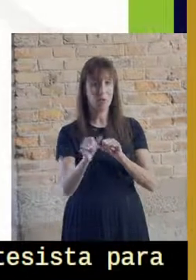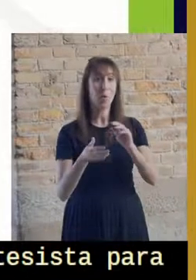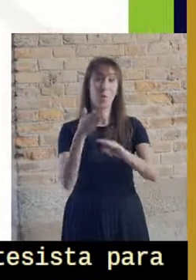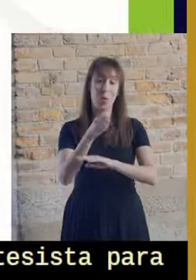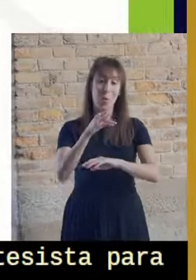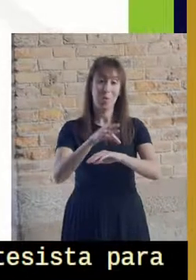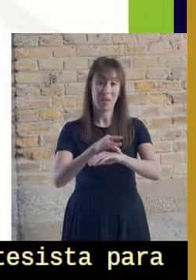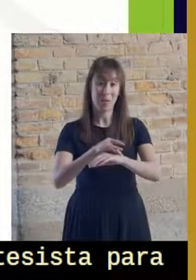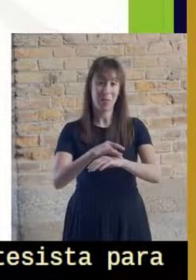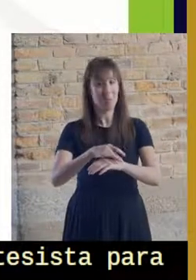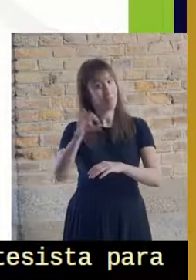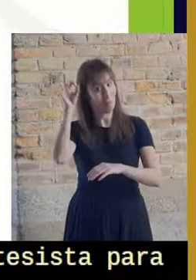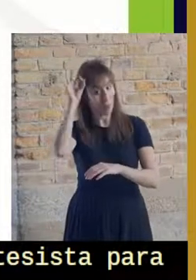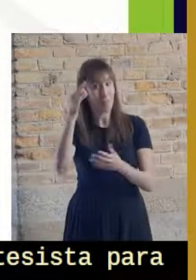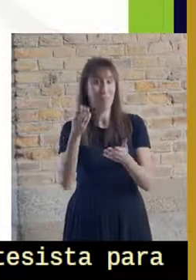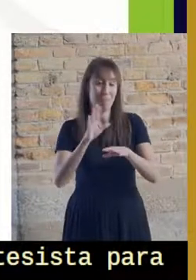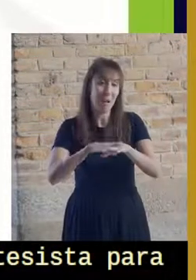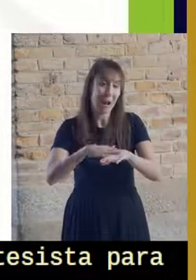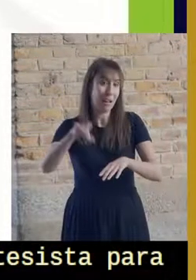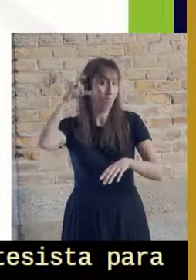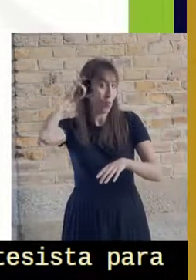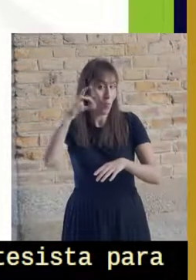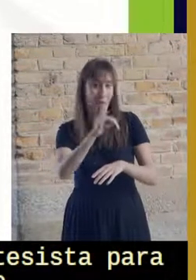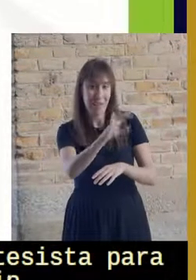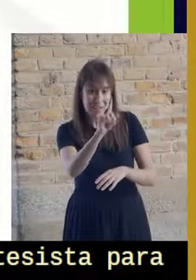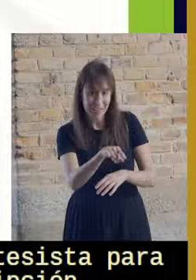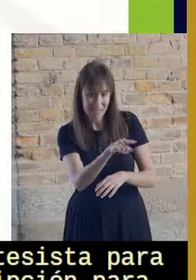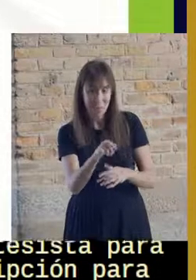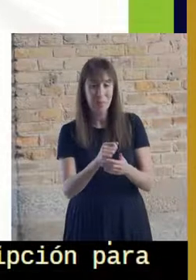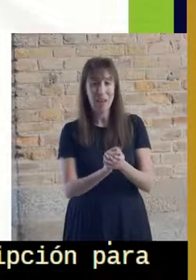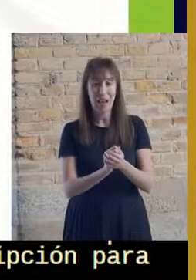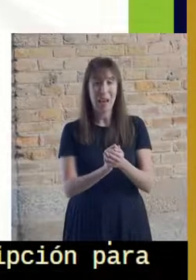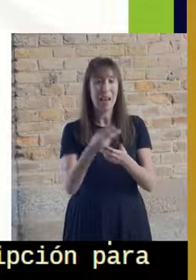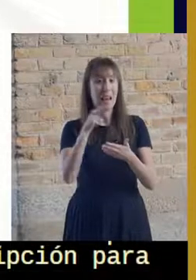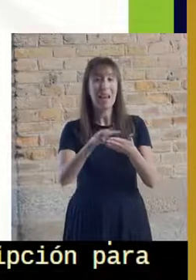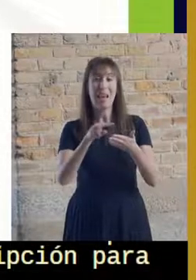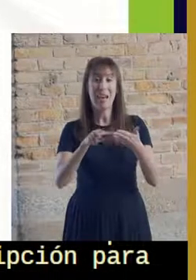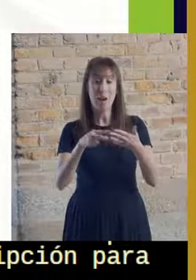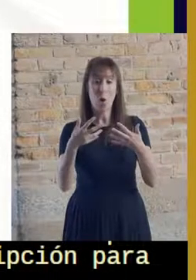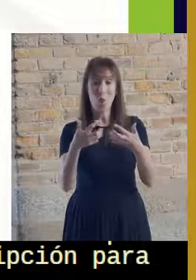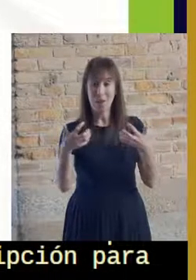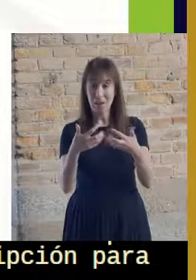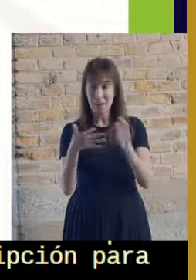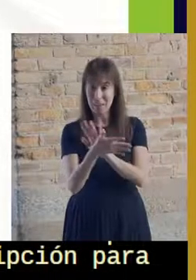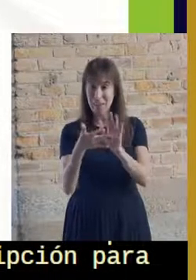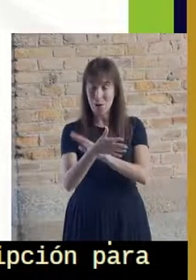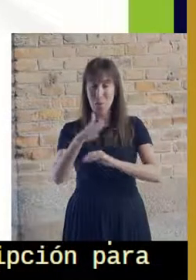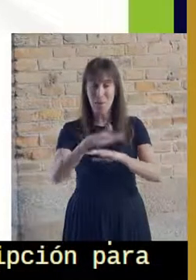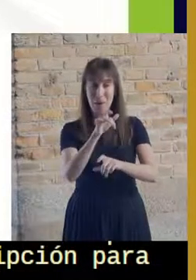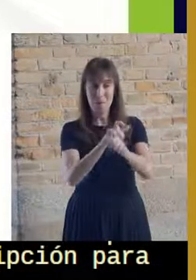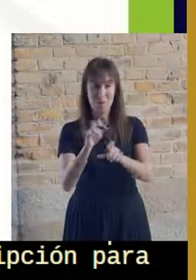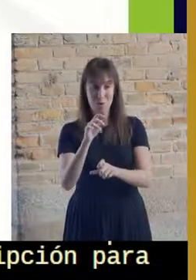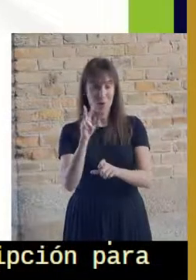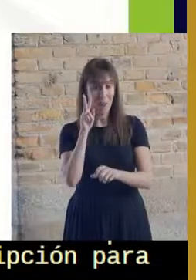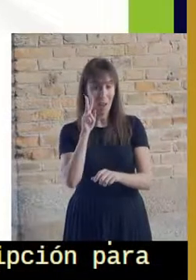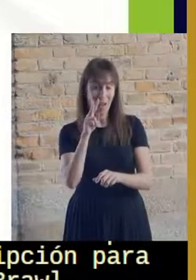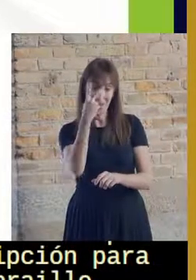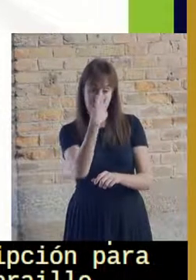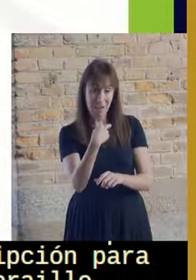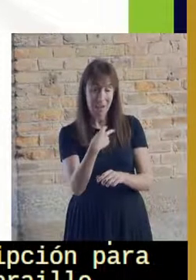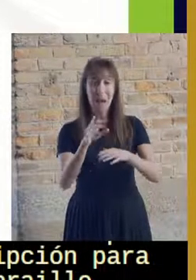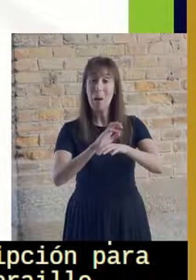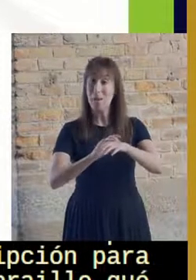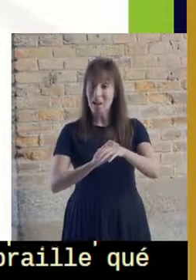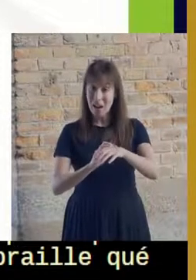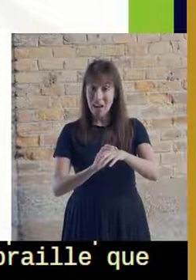pusiese la prótesis Pero bueno la udod descripción para personas ciegas que luego la veremos un poquito el brille